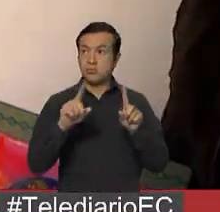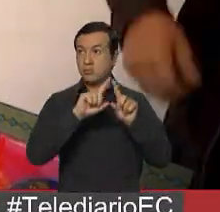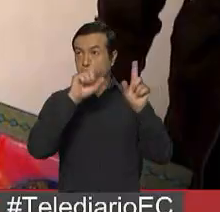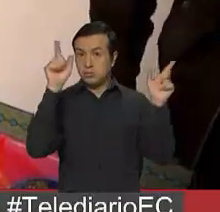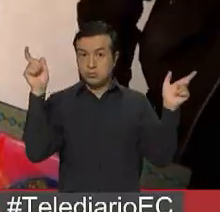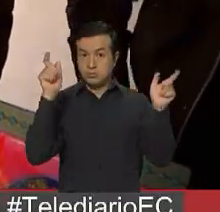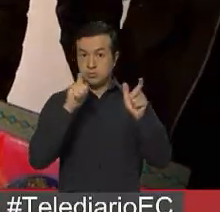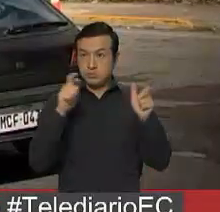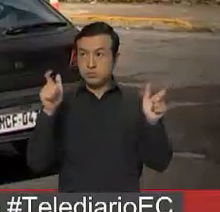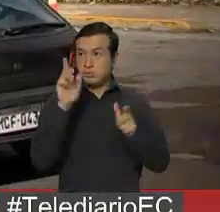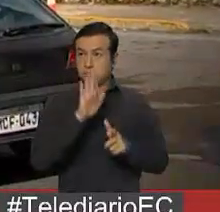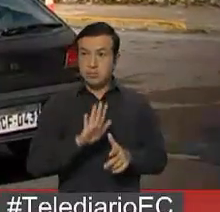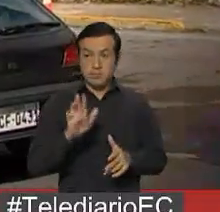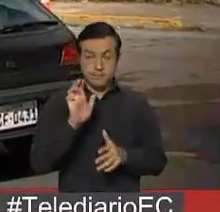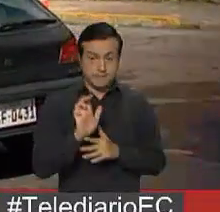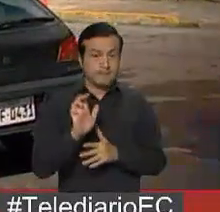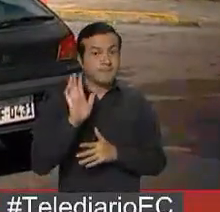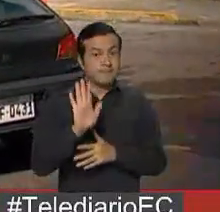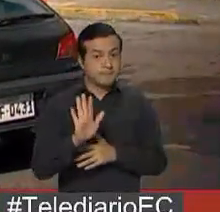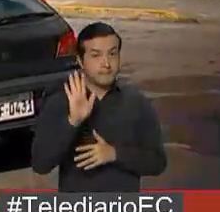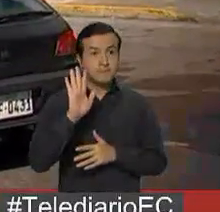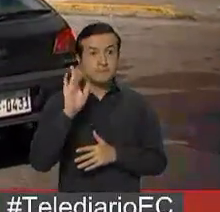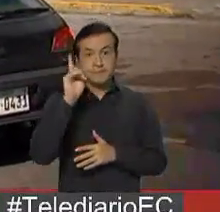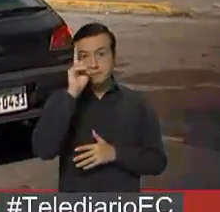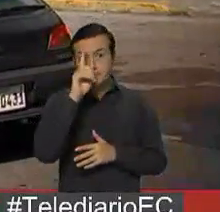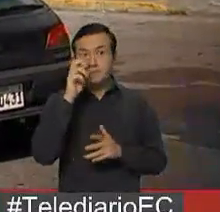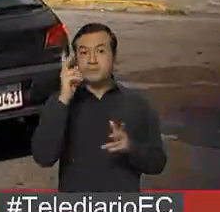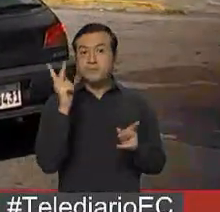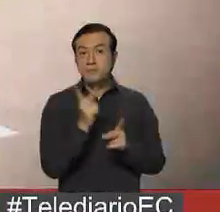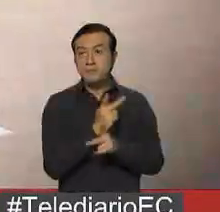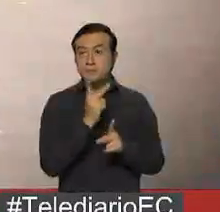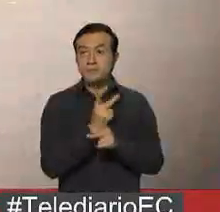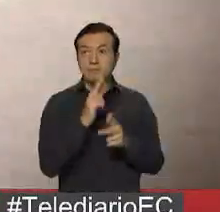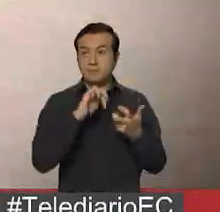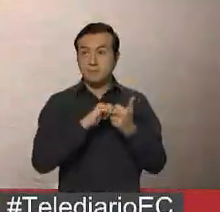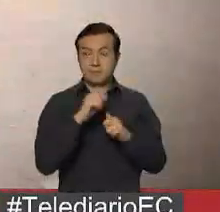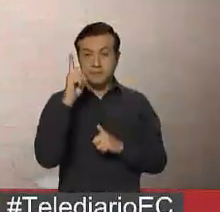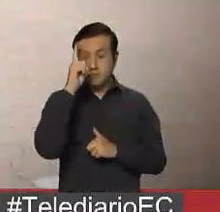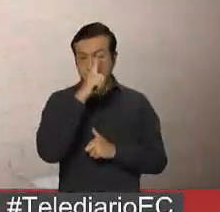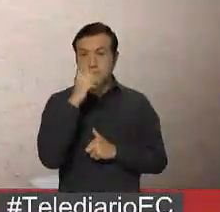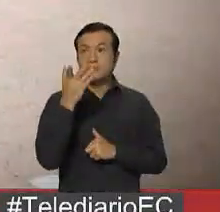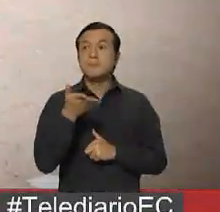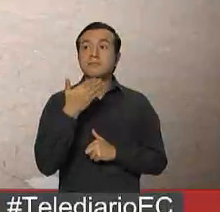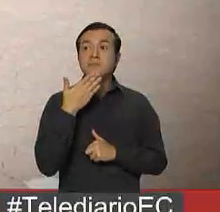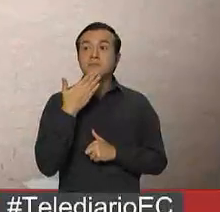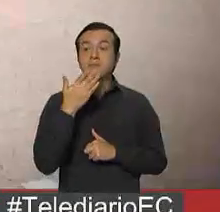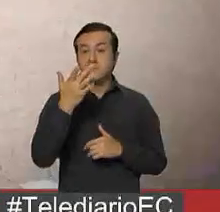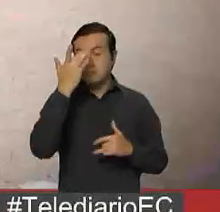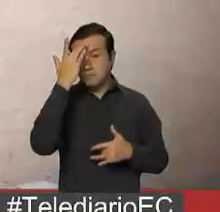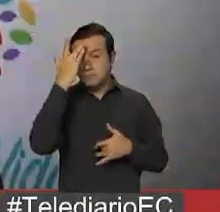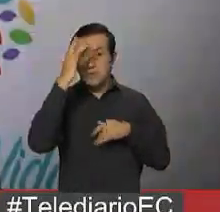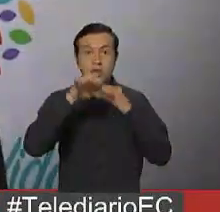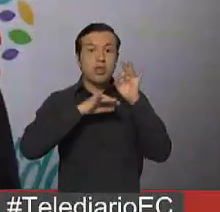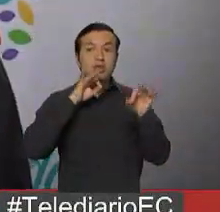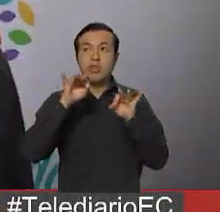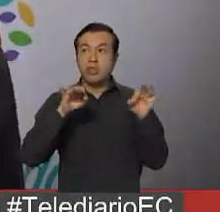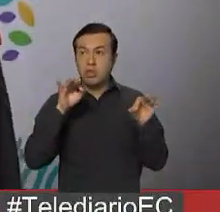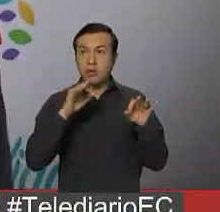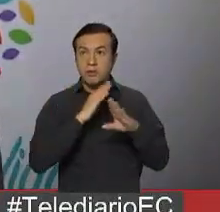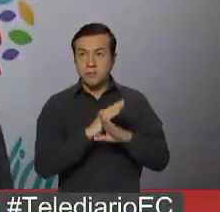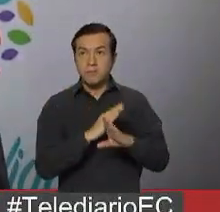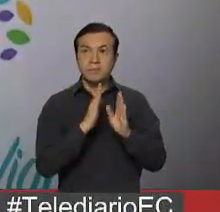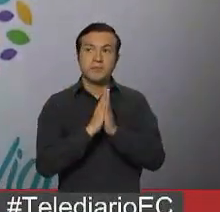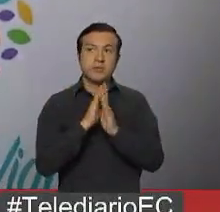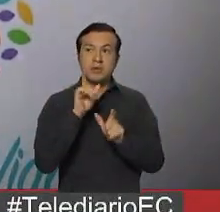empresas del país que han sido afectadas por la paralización de actividades debido a la propagación del cob y 19 lo que hago es un